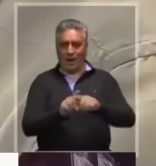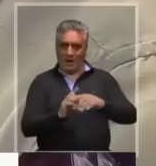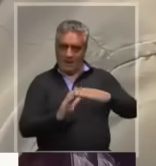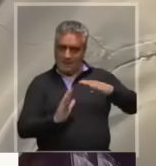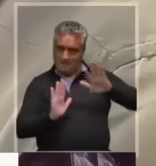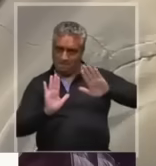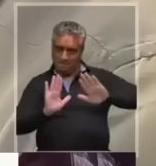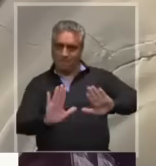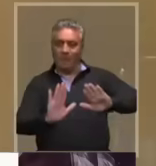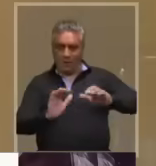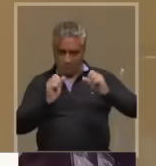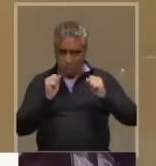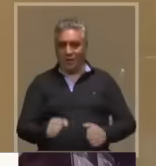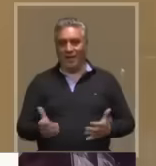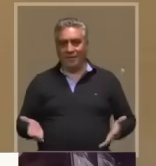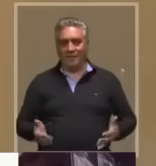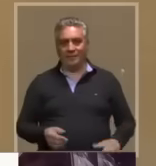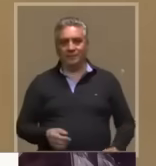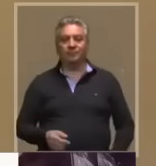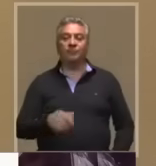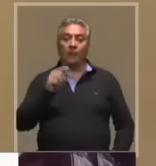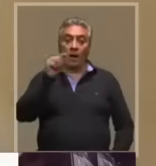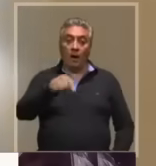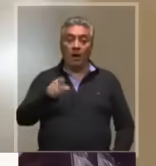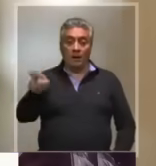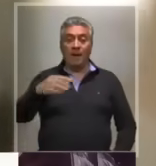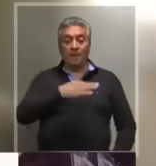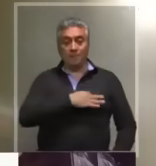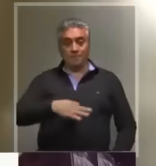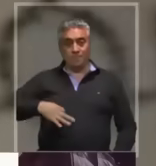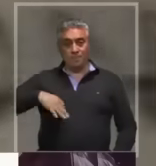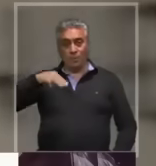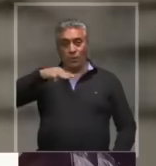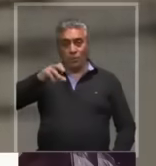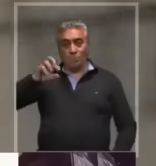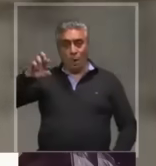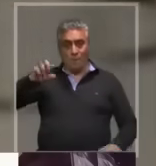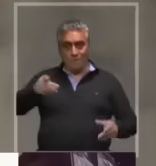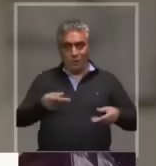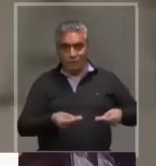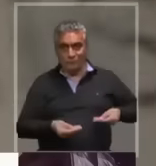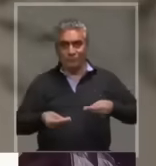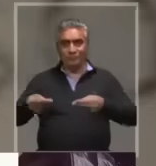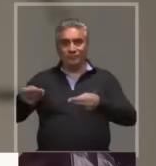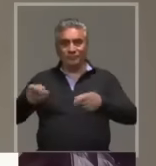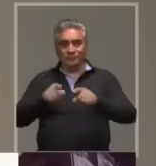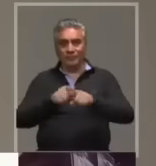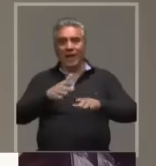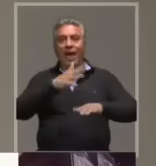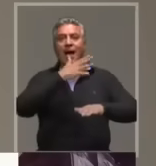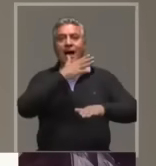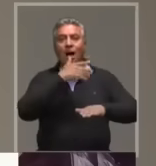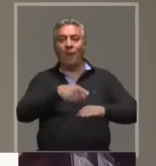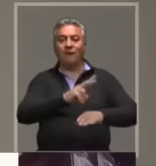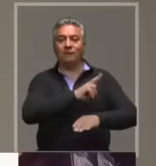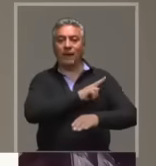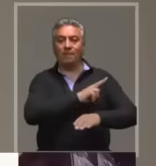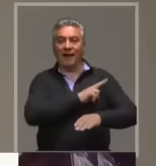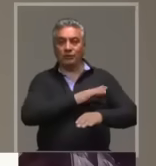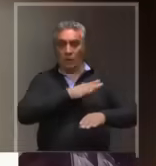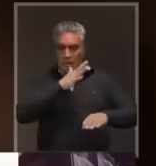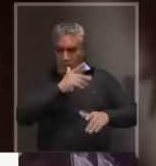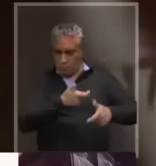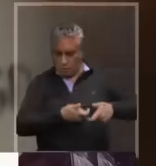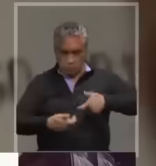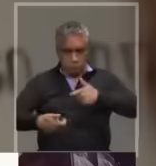Accedimos a una serie de antecedentes vinculados al Ministerio de Obras Públicas firmados por la Dirección de Obras Hidráulicas de la región de Valparaíso.